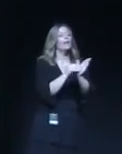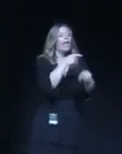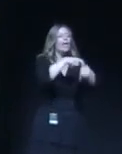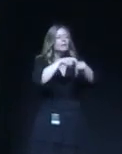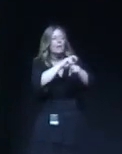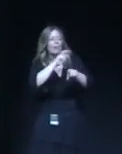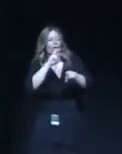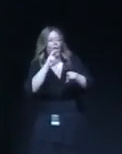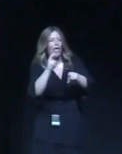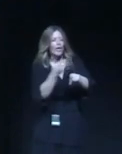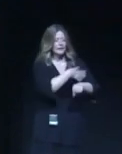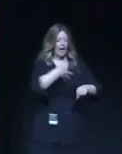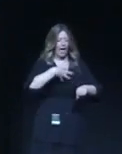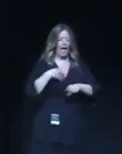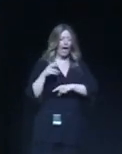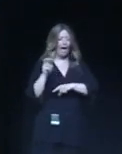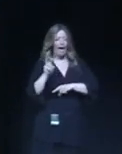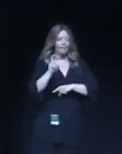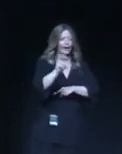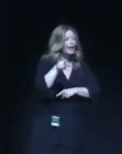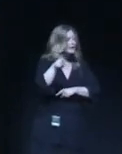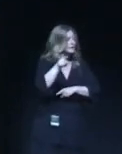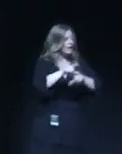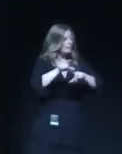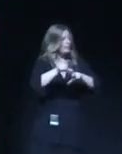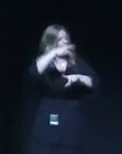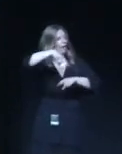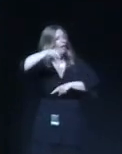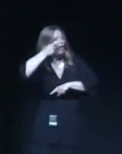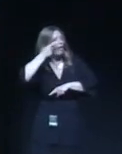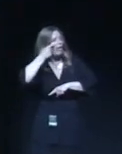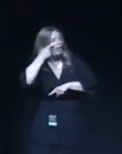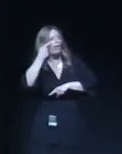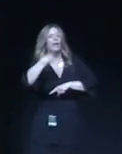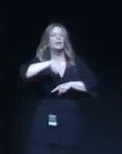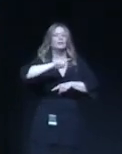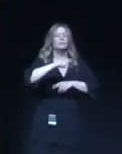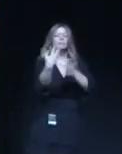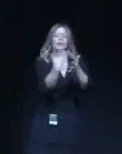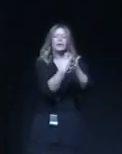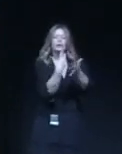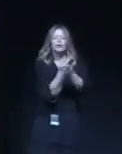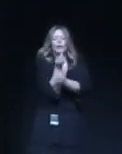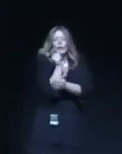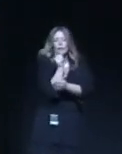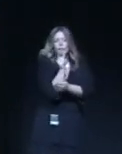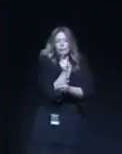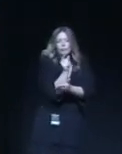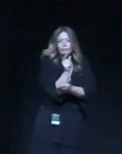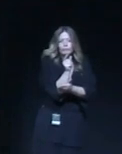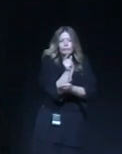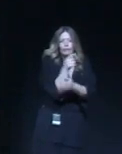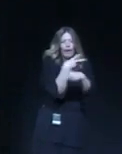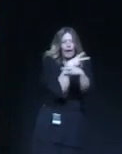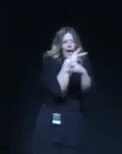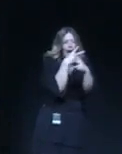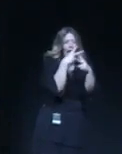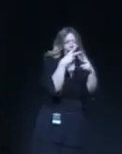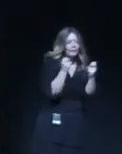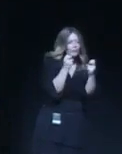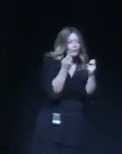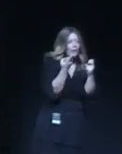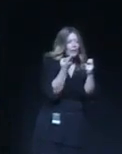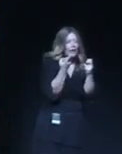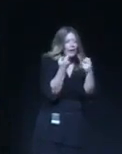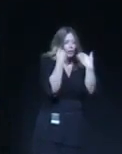hablar de esa película. Nos habla de una pequeña que se descubre, bueno, pues, atrapada en un cuerpo de un